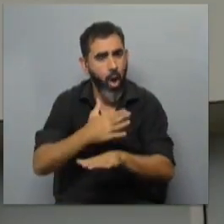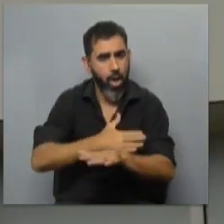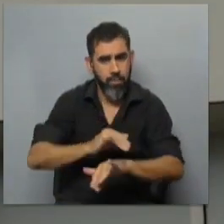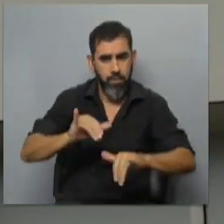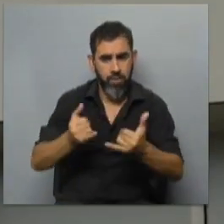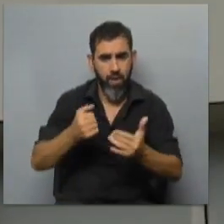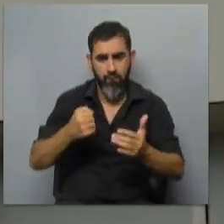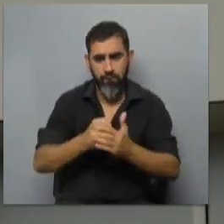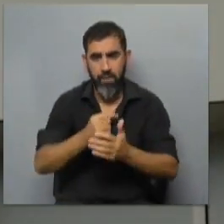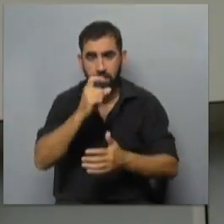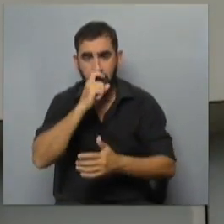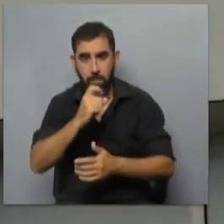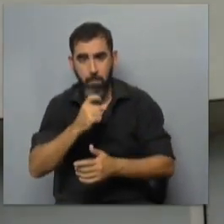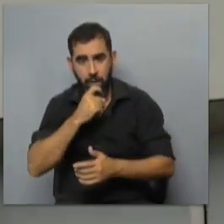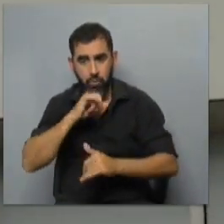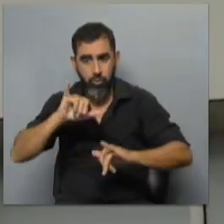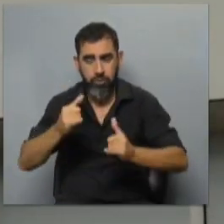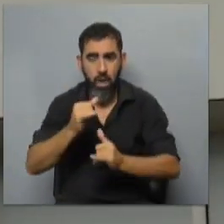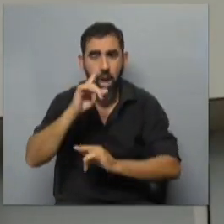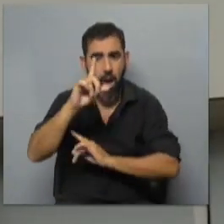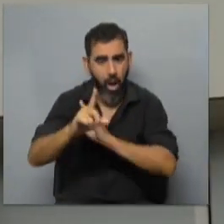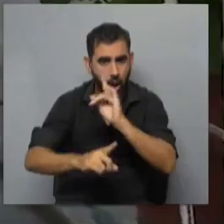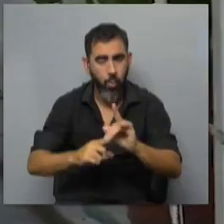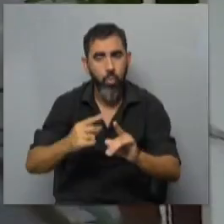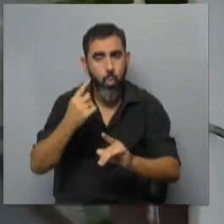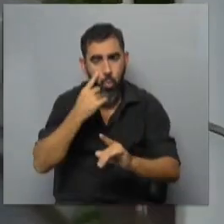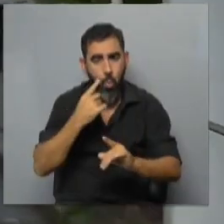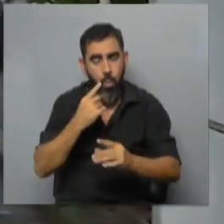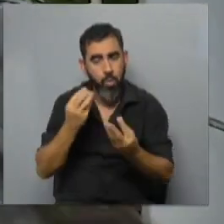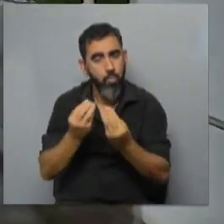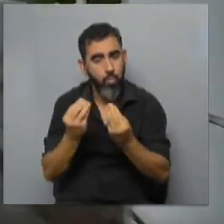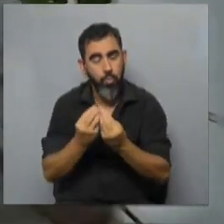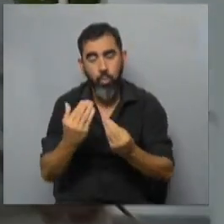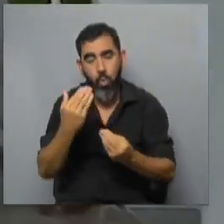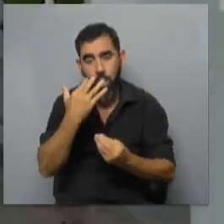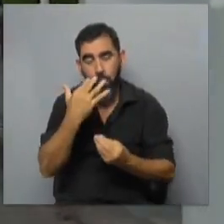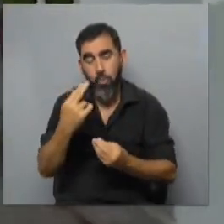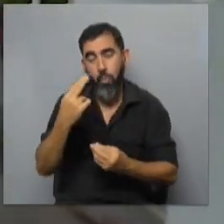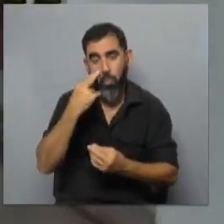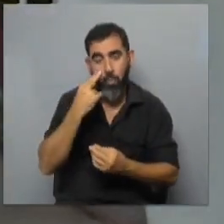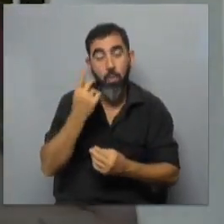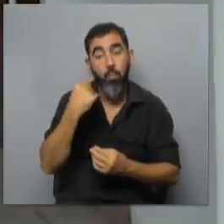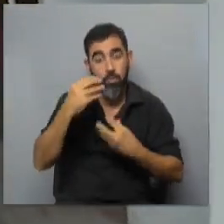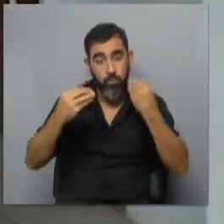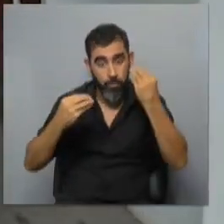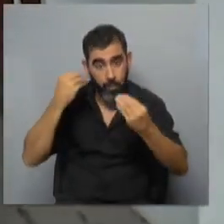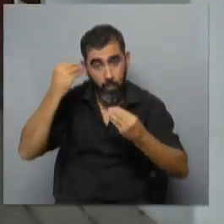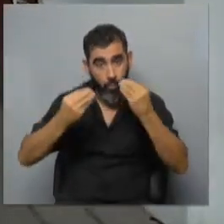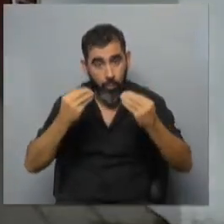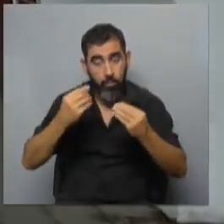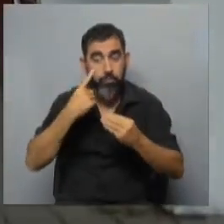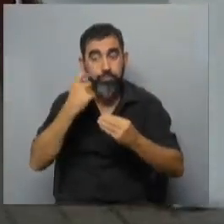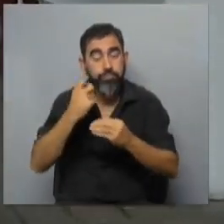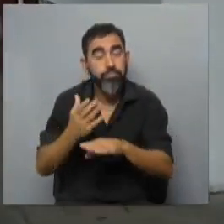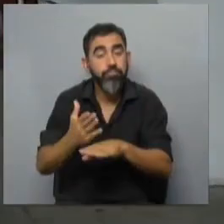fines de marzo y ya estábamos teniendo un número de ingresos importantes por eso estamos preocupados y estamos previniendo